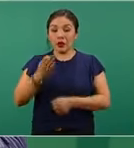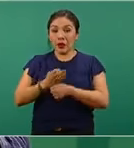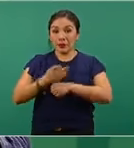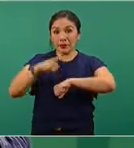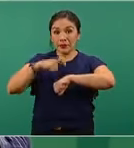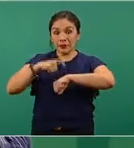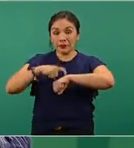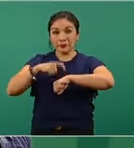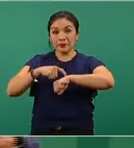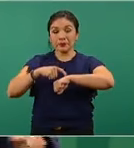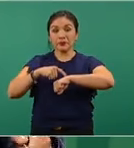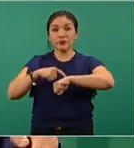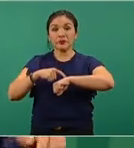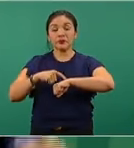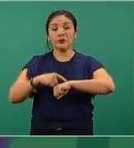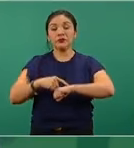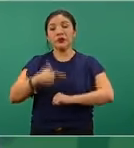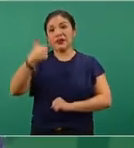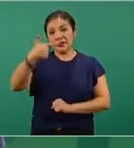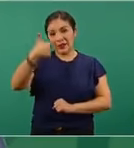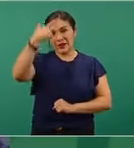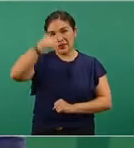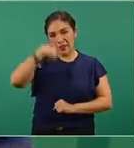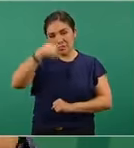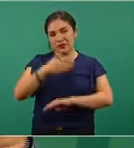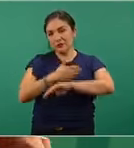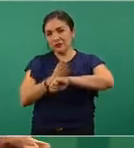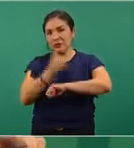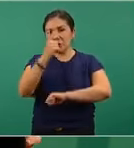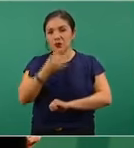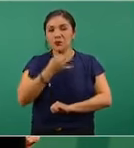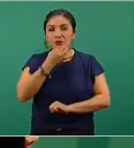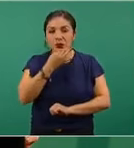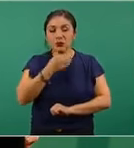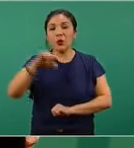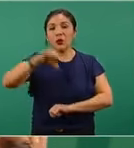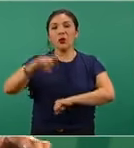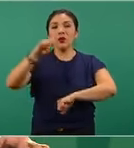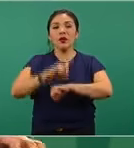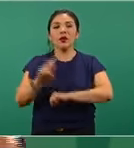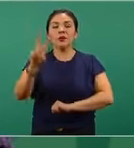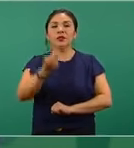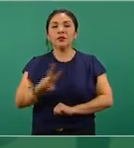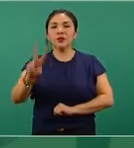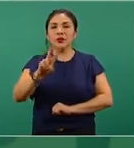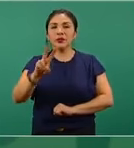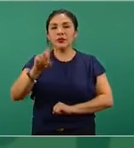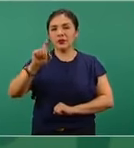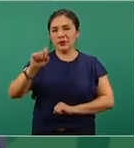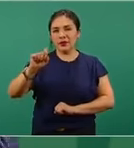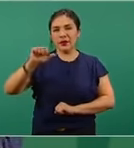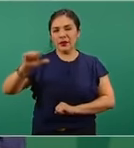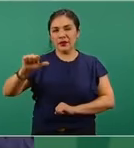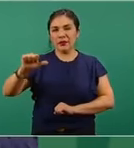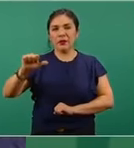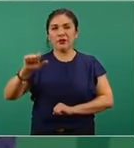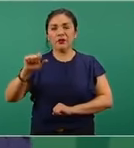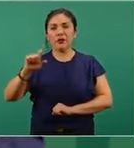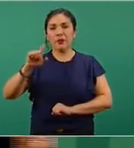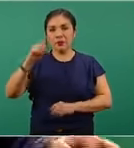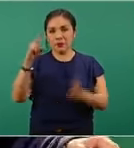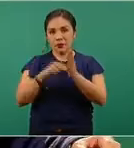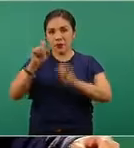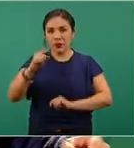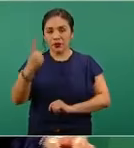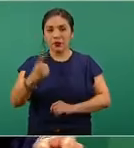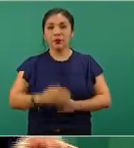las 19 horas con un minuto de este viernes 26 de marzo de 2021. Estamos en el